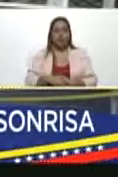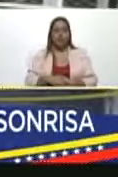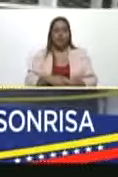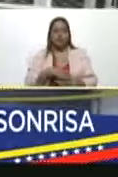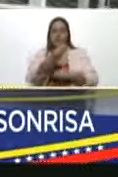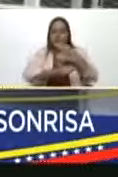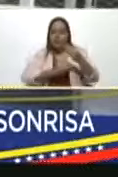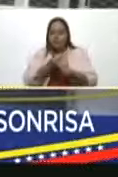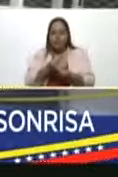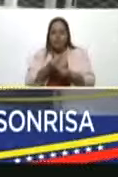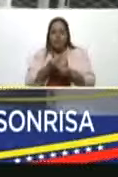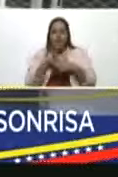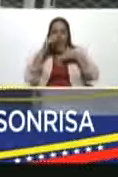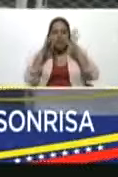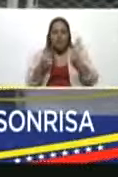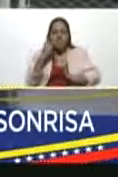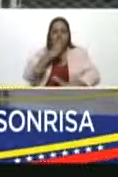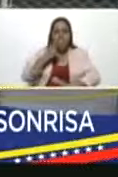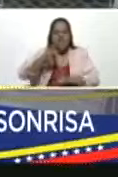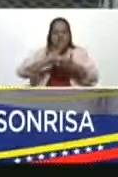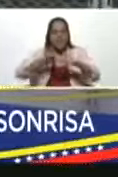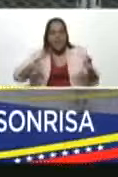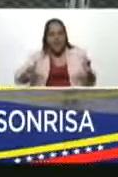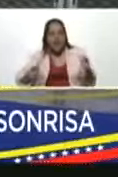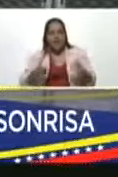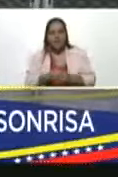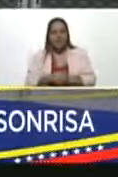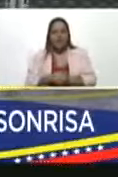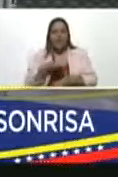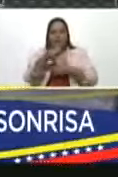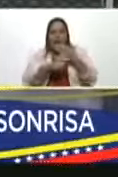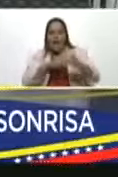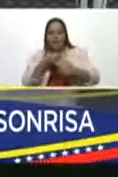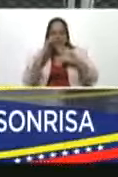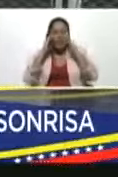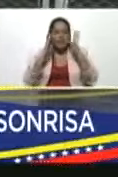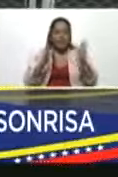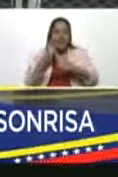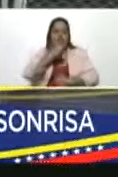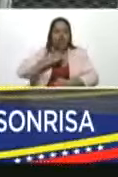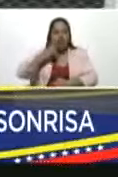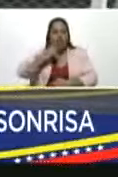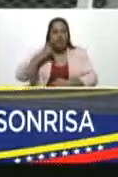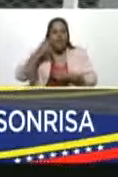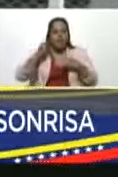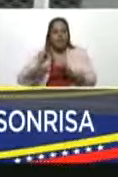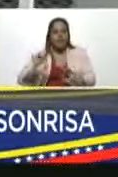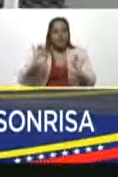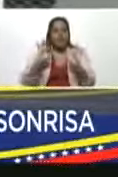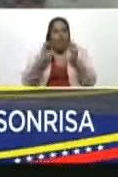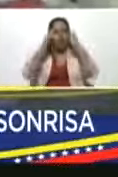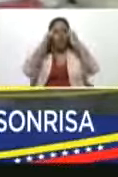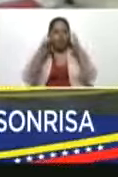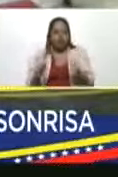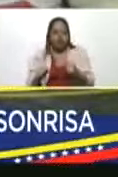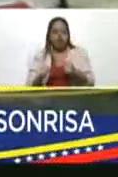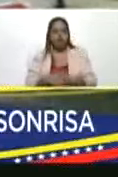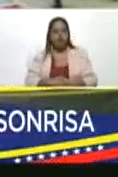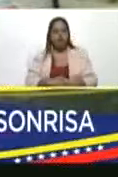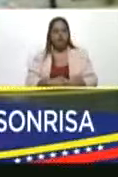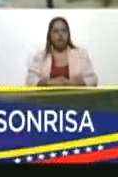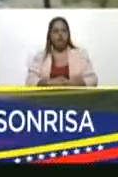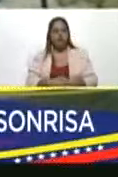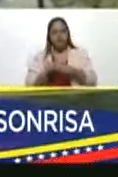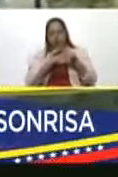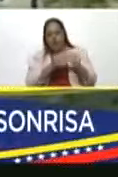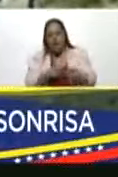realizar tratamientos de odontología general y vamos a realizar tratamientos de odontología especializada, donde vamos a tratar